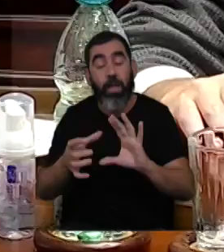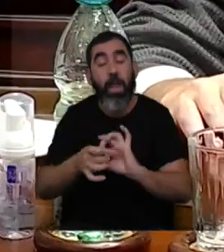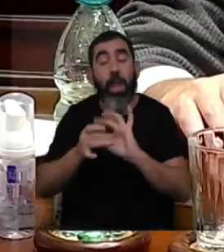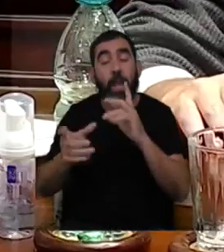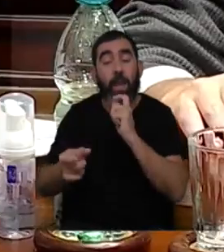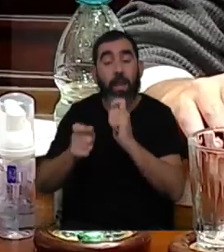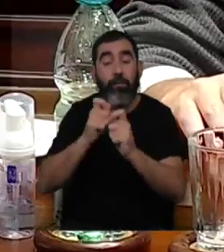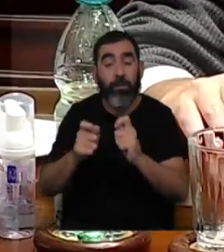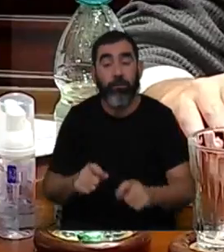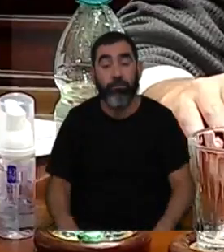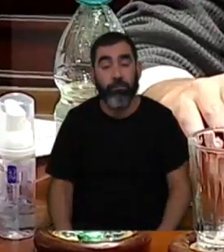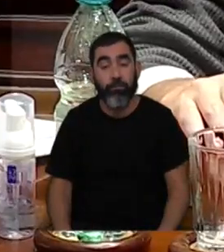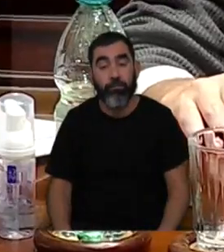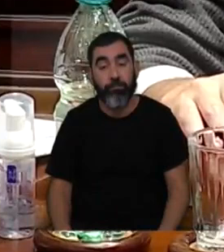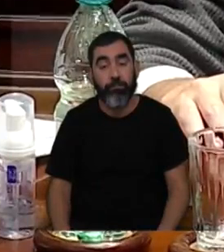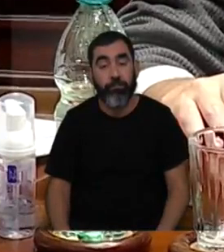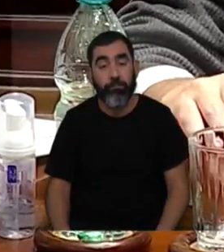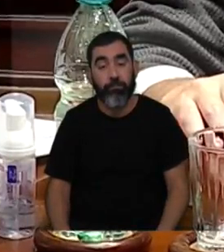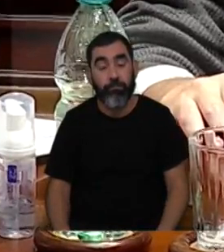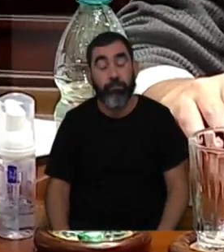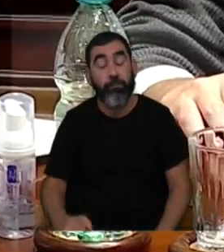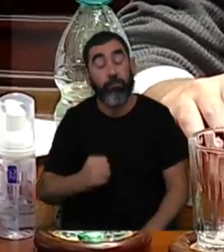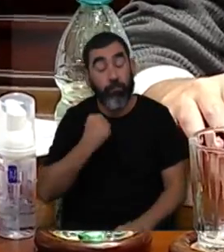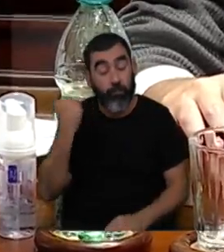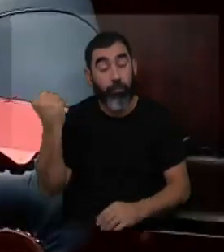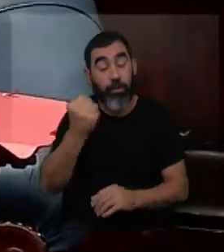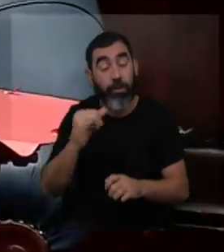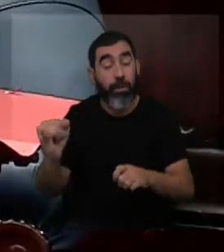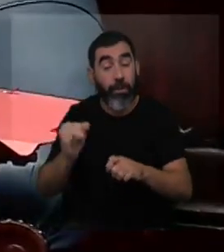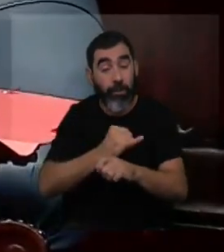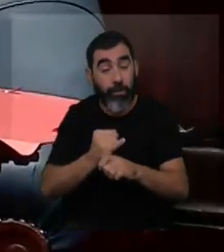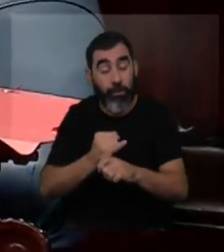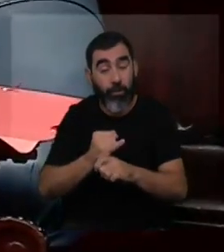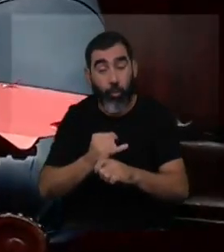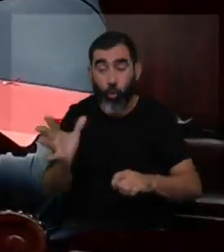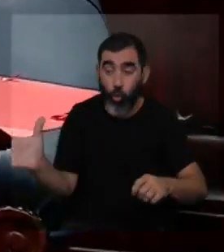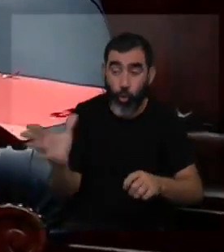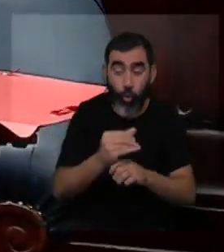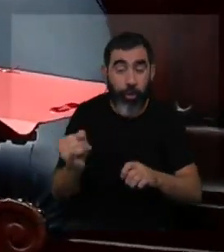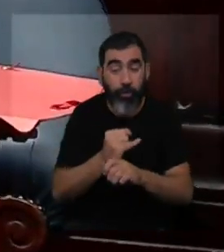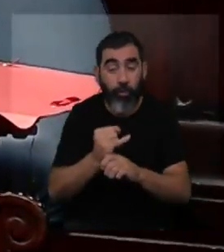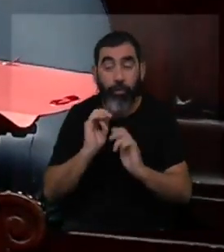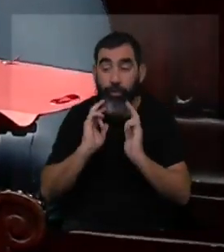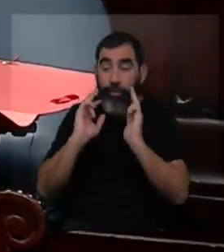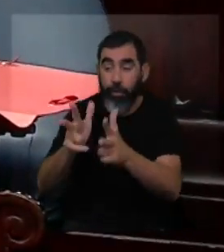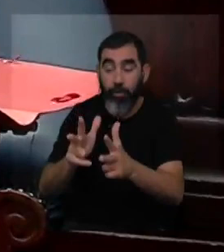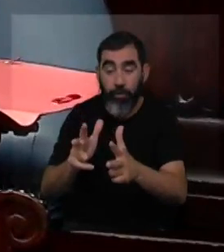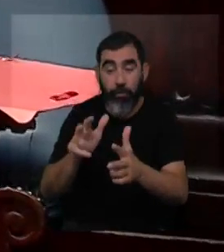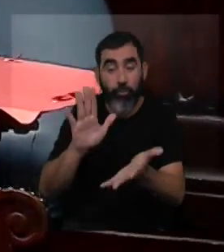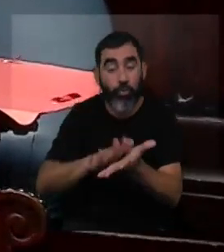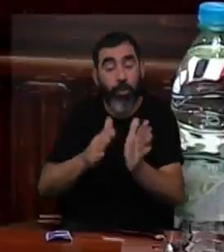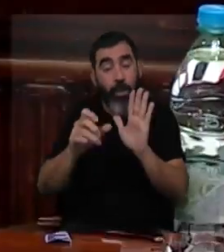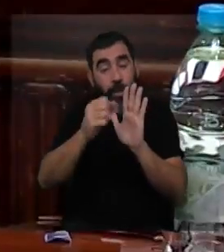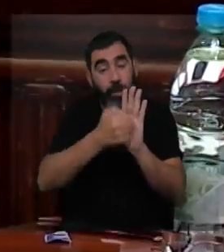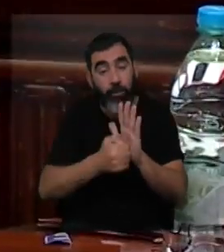prensa. Entonces nos pareció que era importante que la institución, por unanimidad, se pronunciase sobre este artículo y